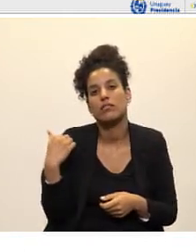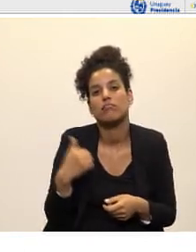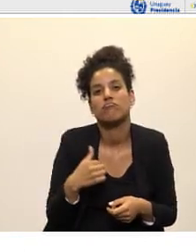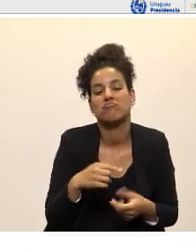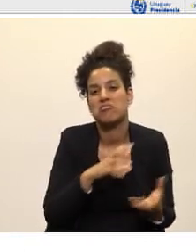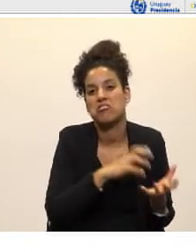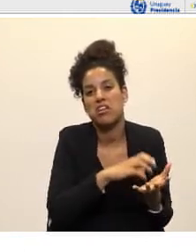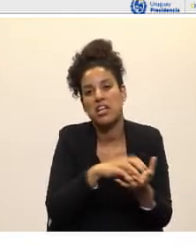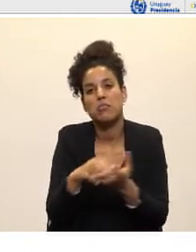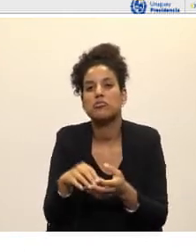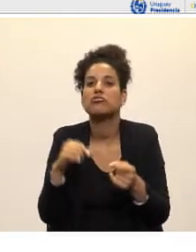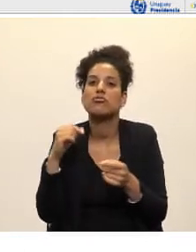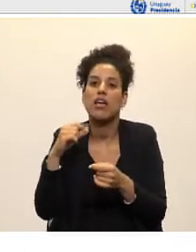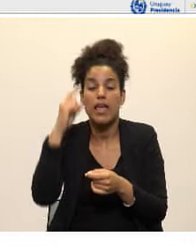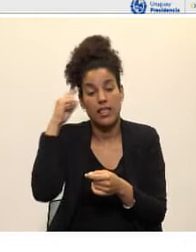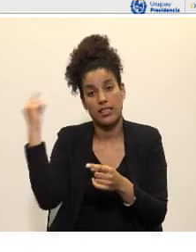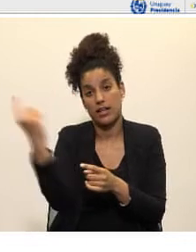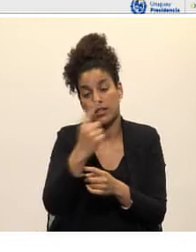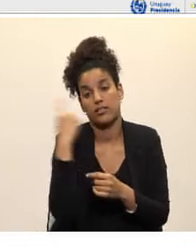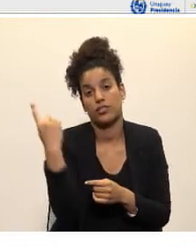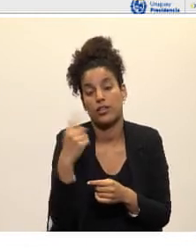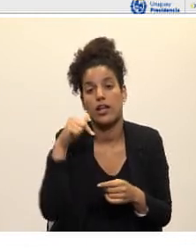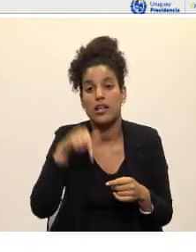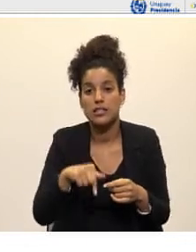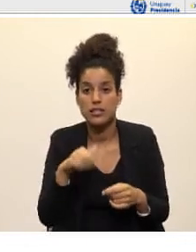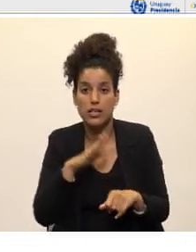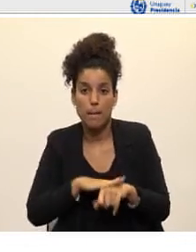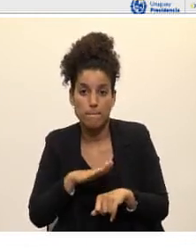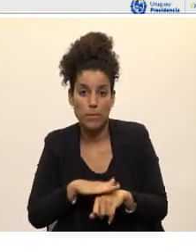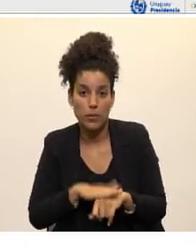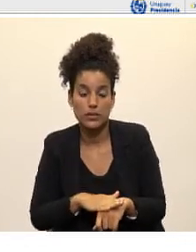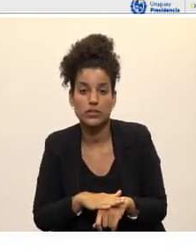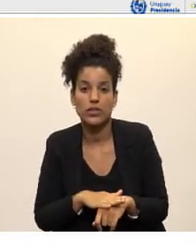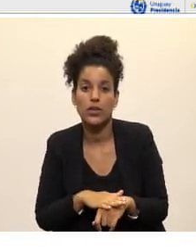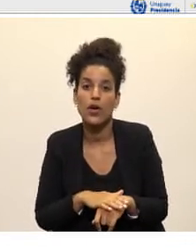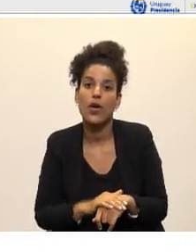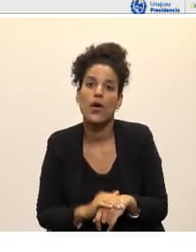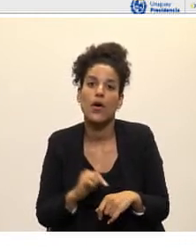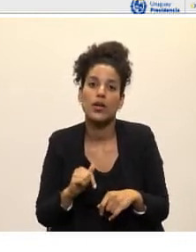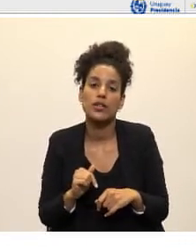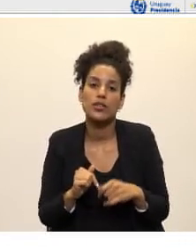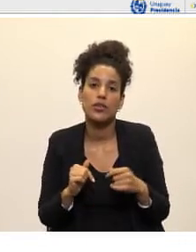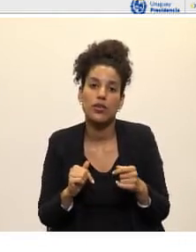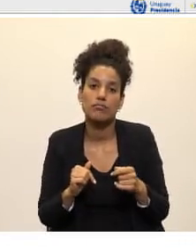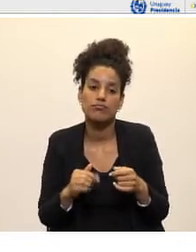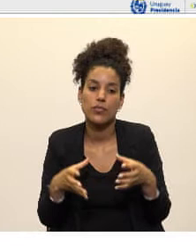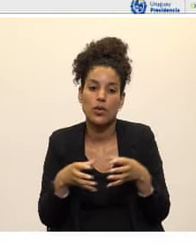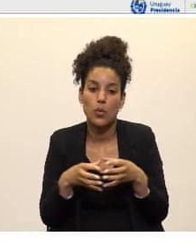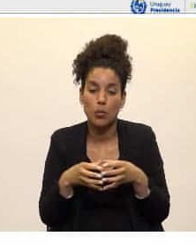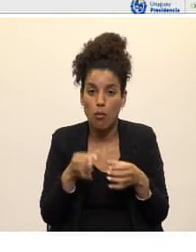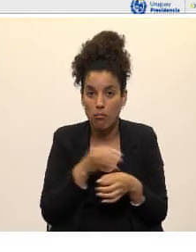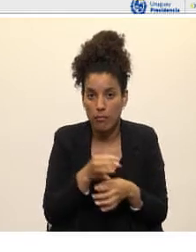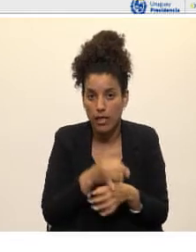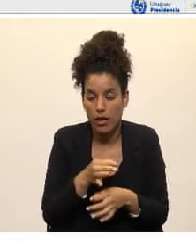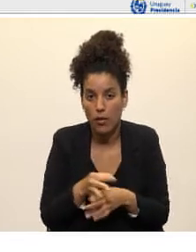multilaterales, organismos internacionales. En este momento estoy con el componente pedagógico de una